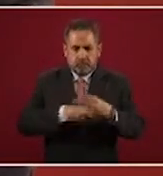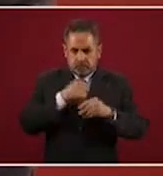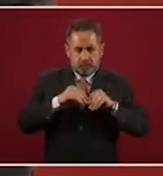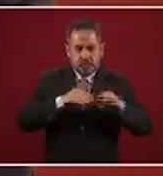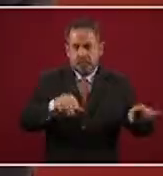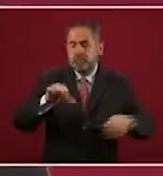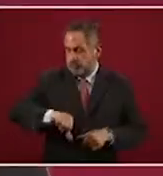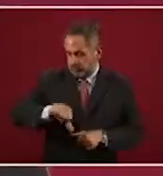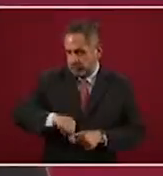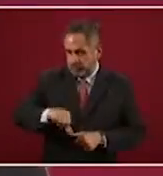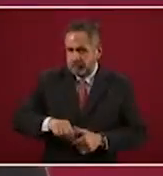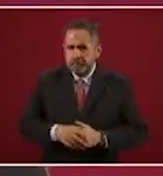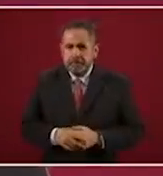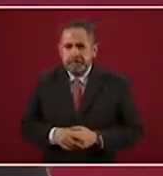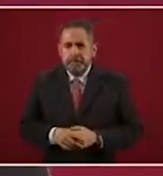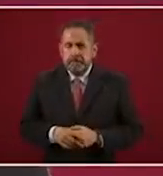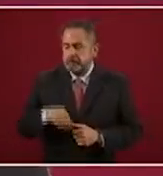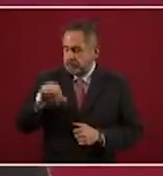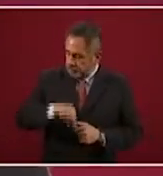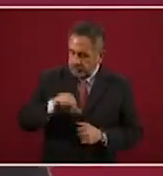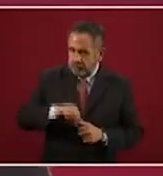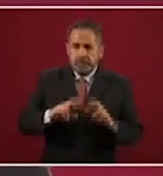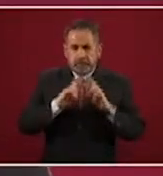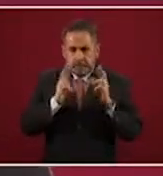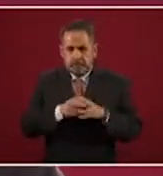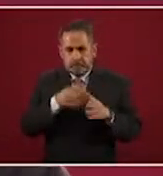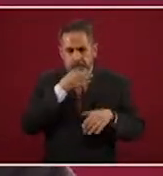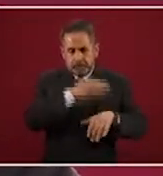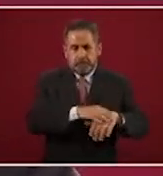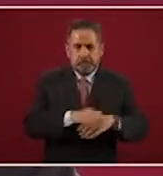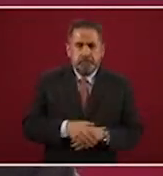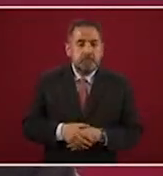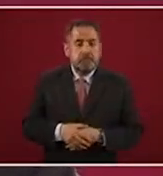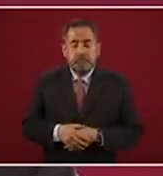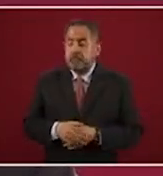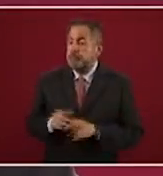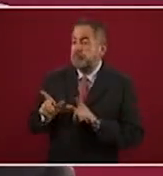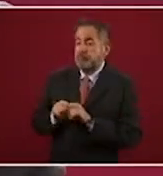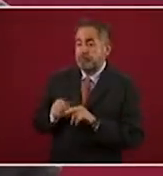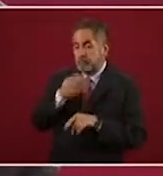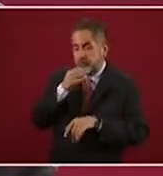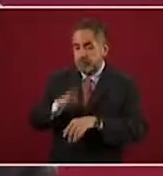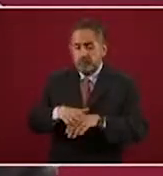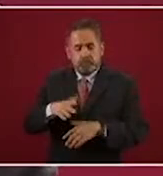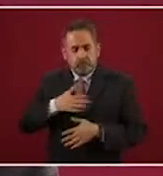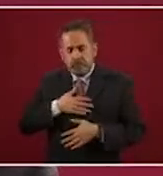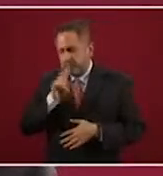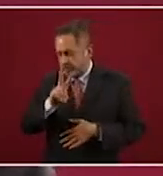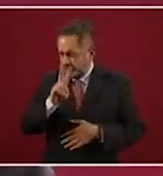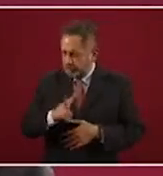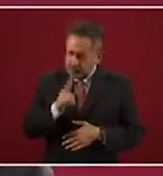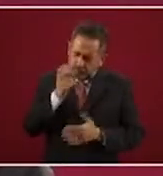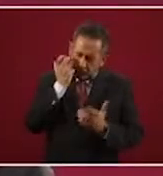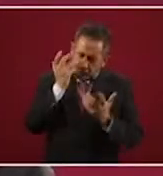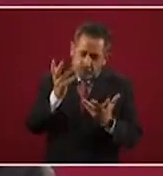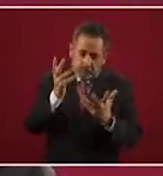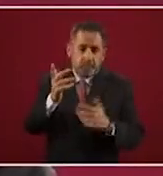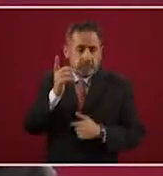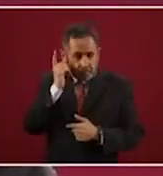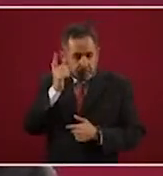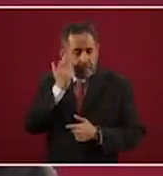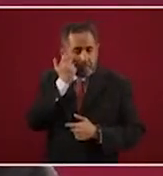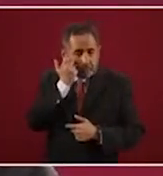de hoy. Tenemos esta reunión. Lo único que puedo decir es que yo deseo con toda mi alma,